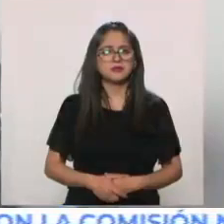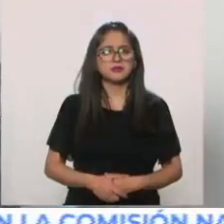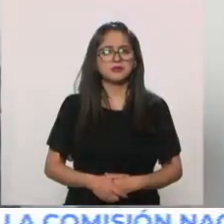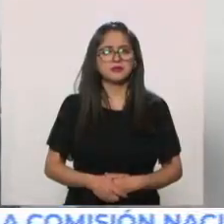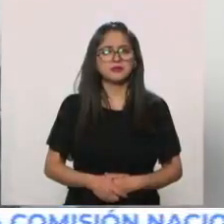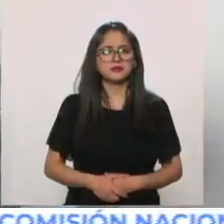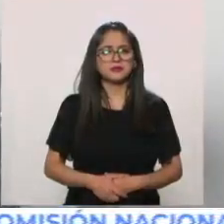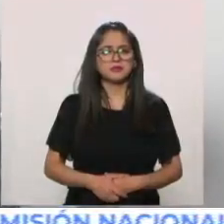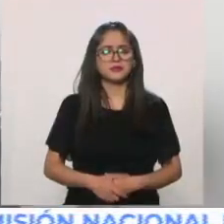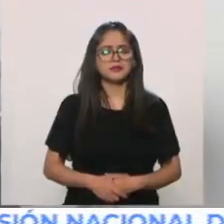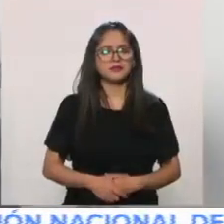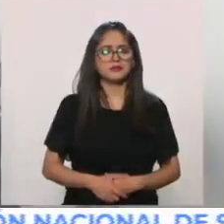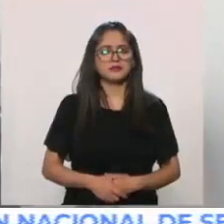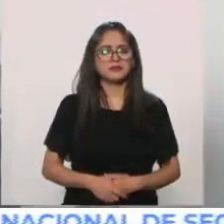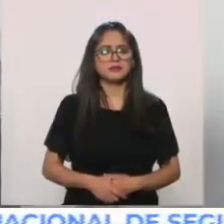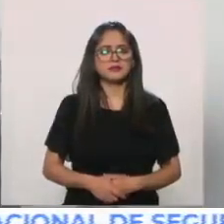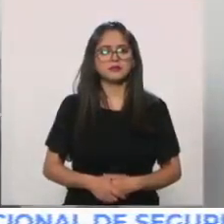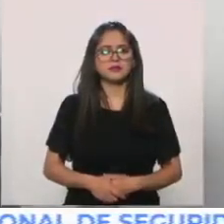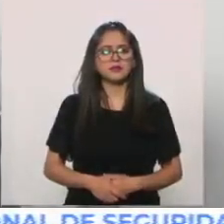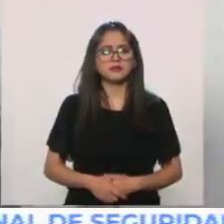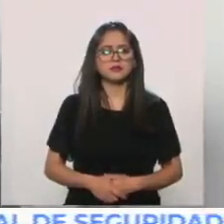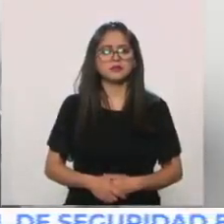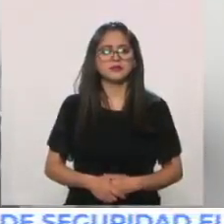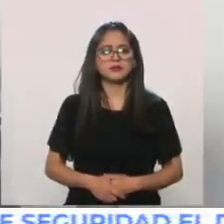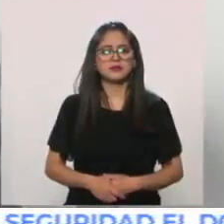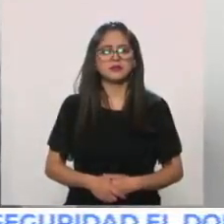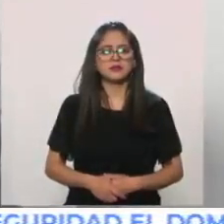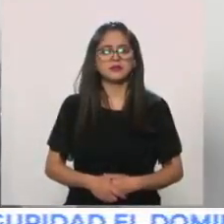semana van a estar disponibles en